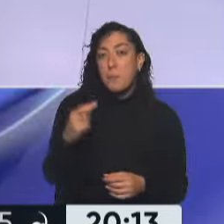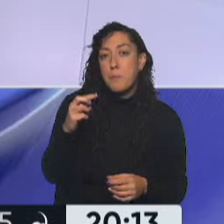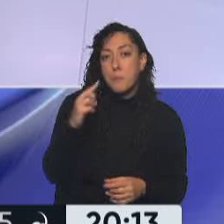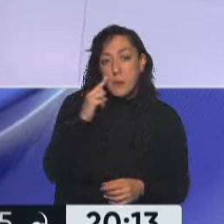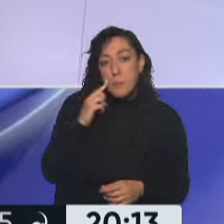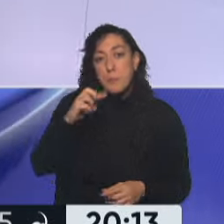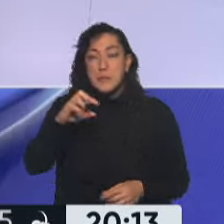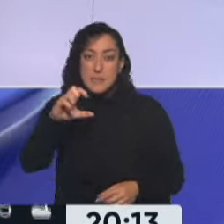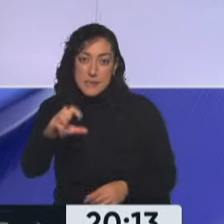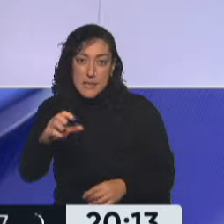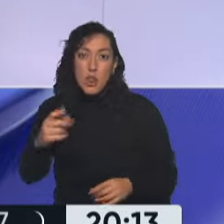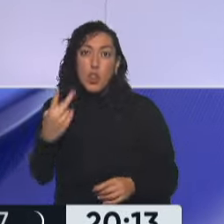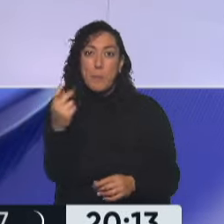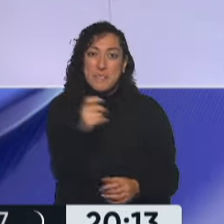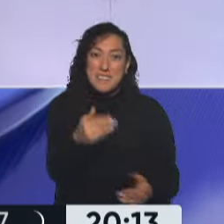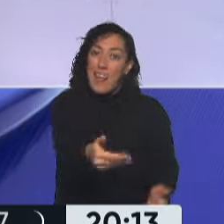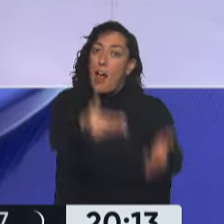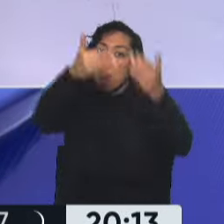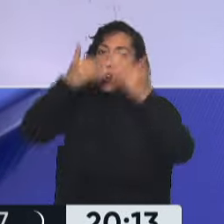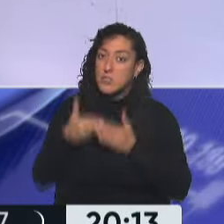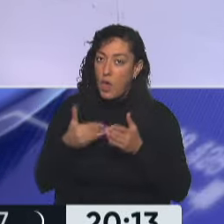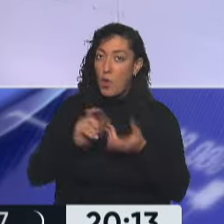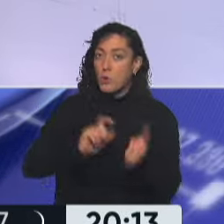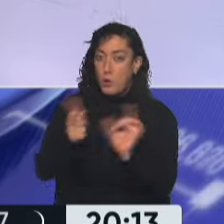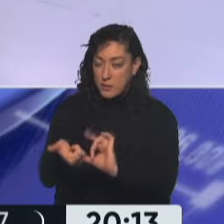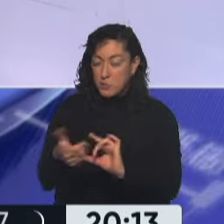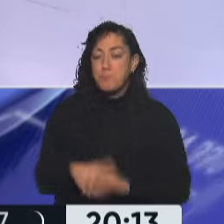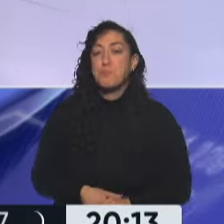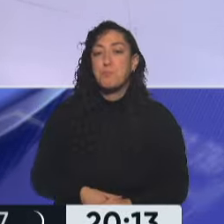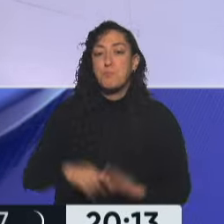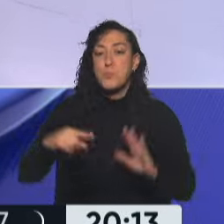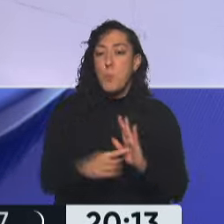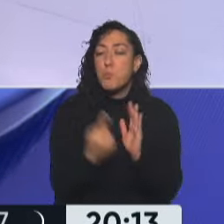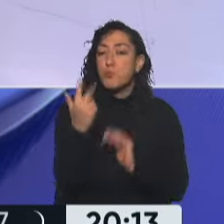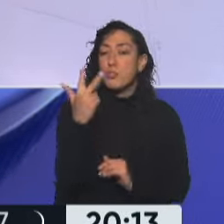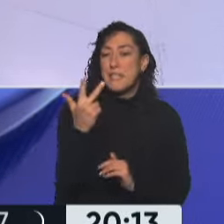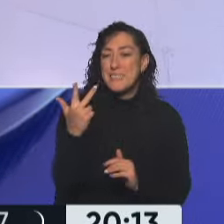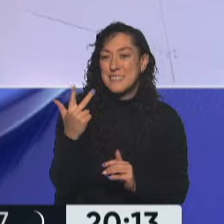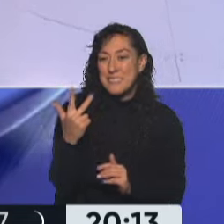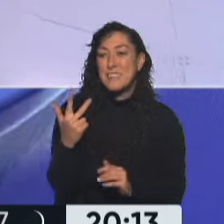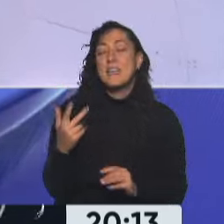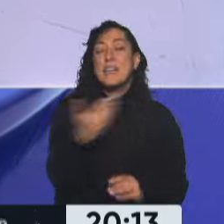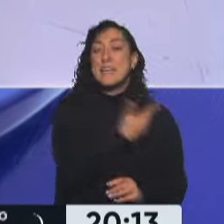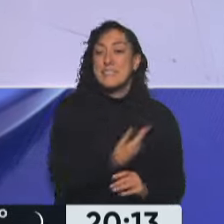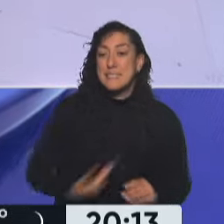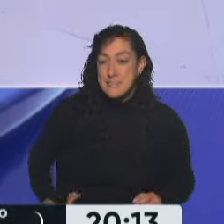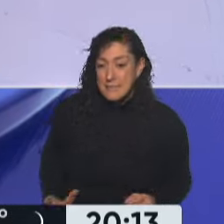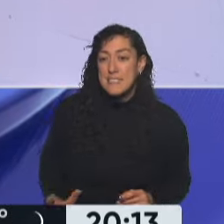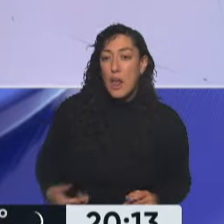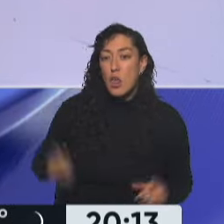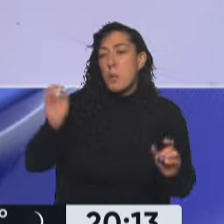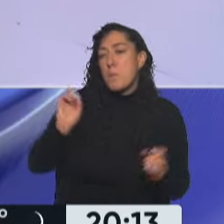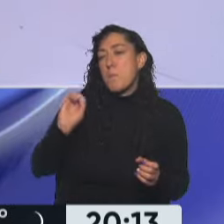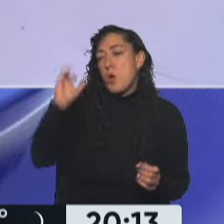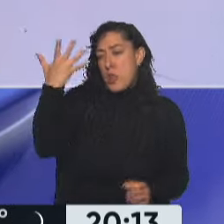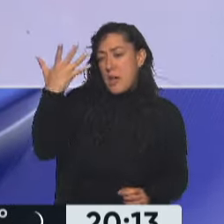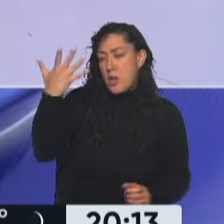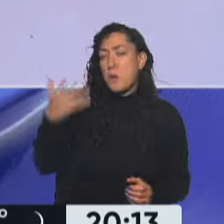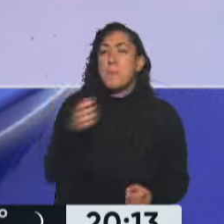con dos meses de retraso. El tercer punto tiene que ver con la modernización y simplificación del Estado. Esto